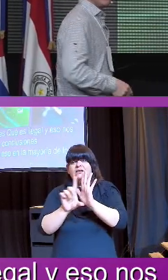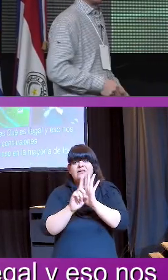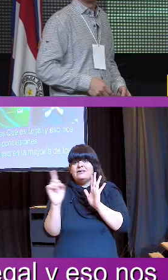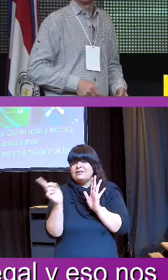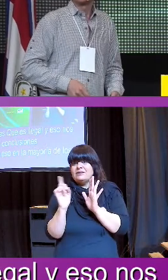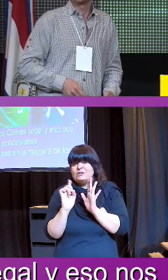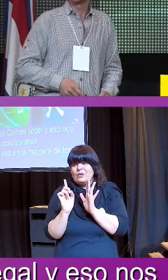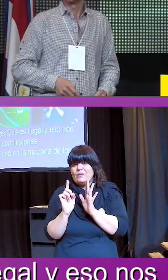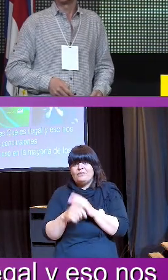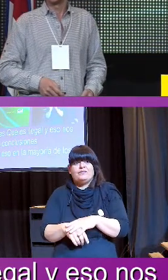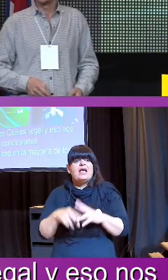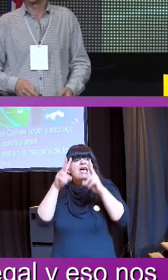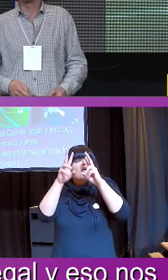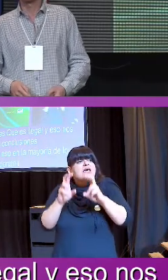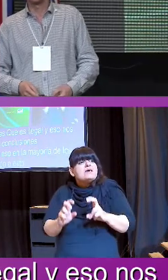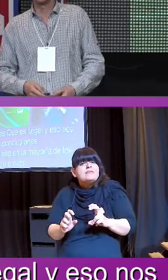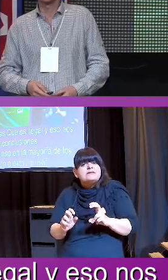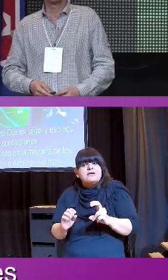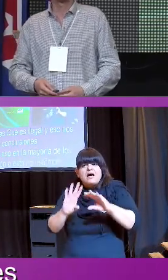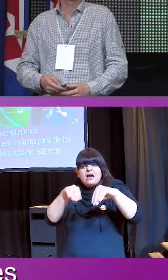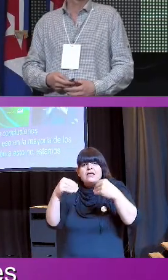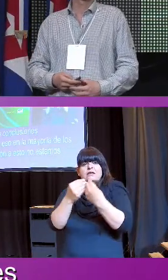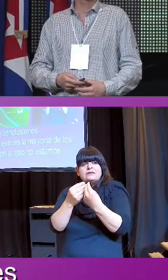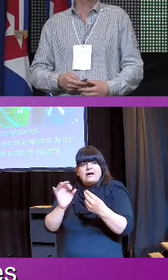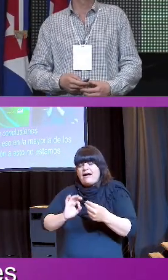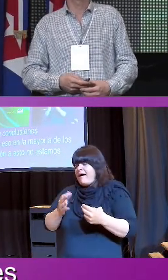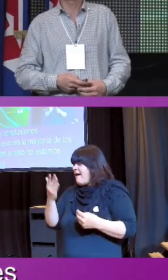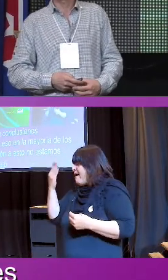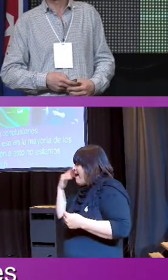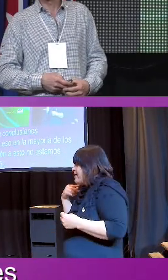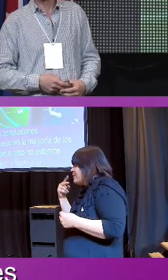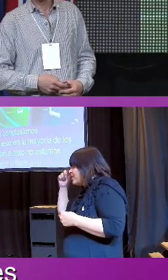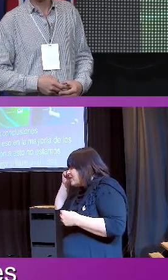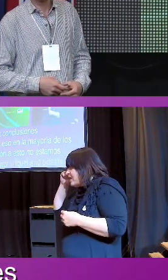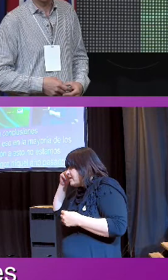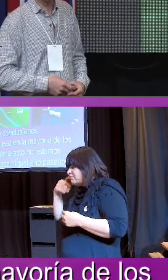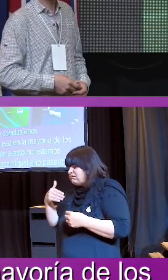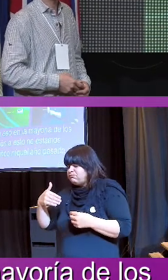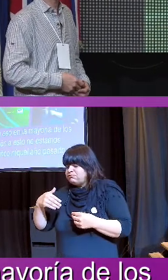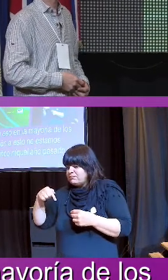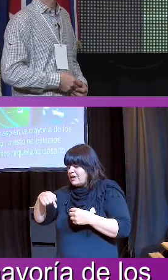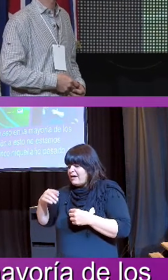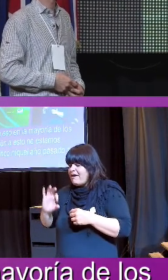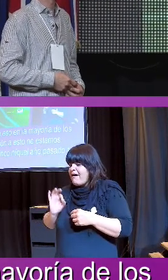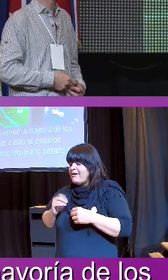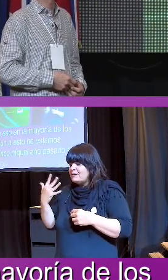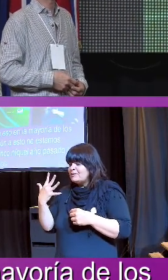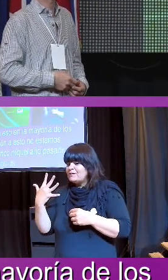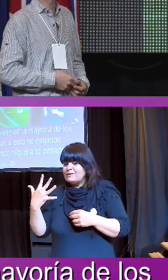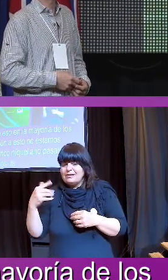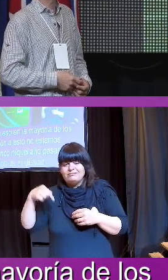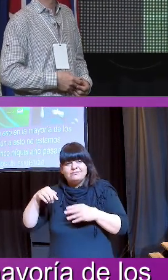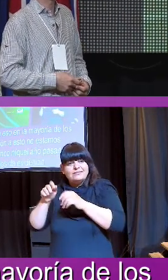¿Qué hay de evidencia en relación a esto? No estamos igual que hace 10 años, ni que hace 5, ni que el año pasado. ¿Sí? Todo lo que les voy a mostrar, los estudios de